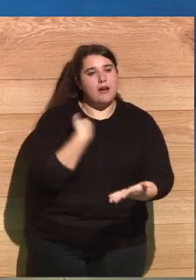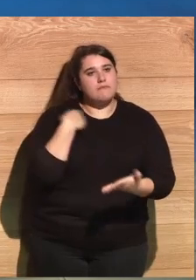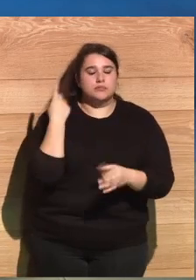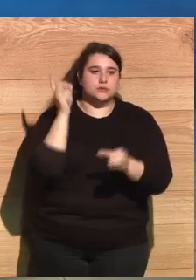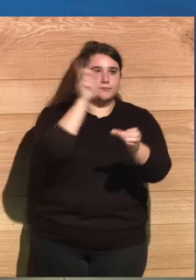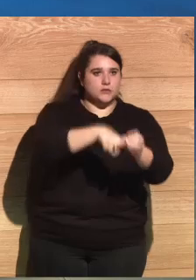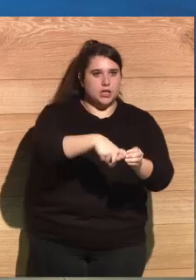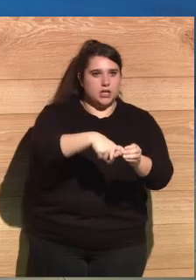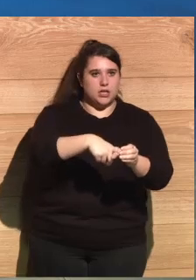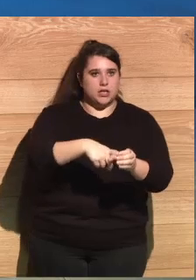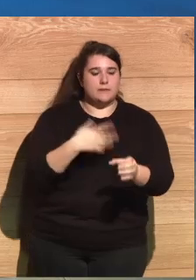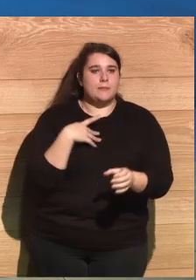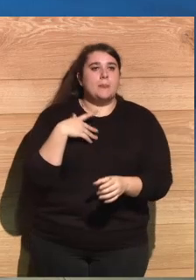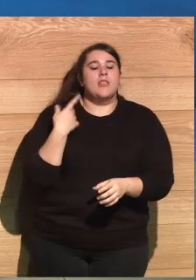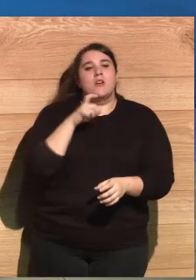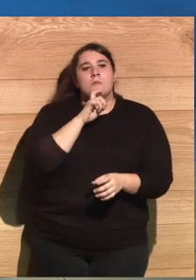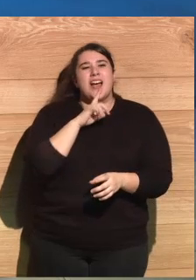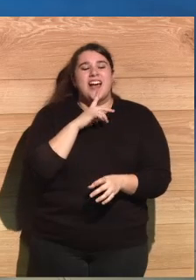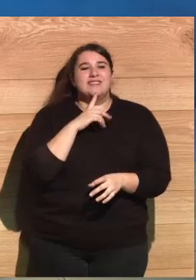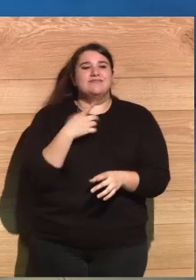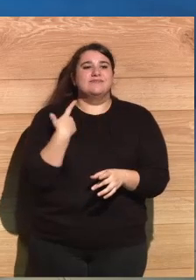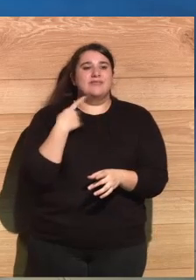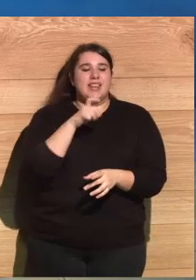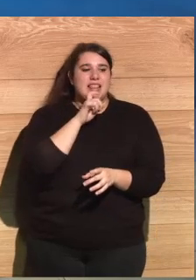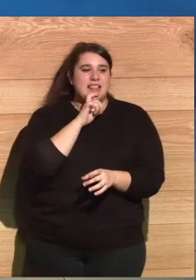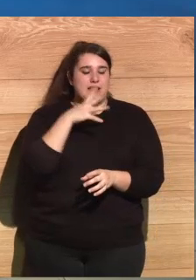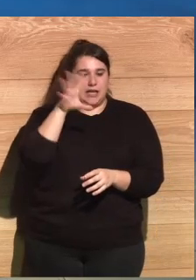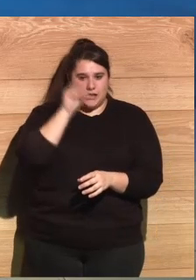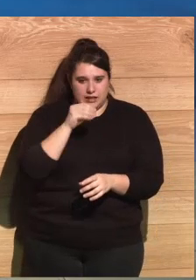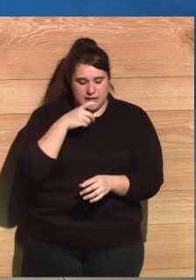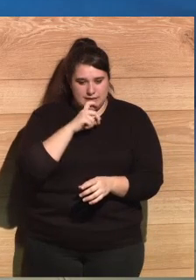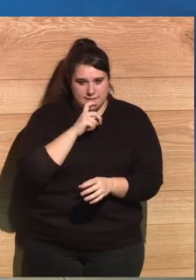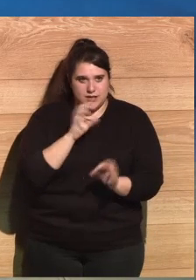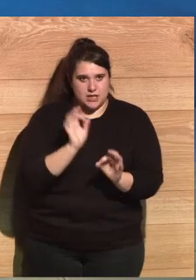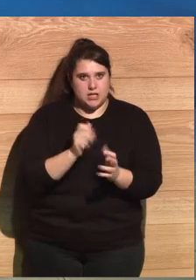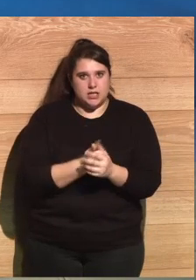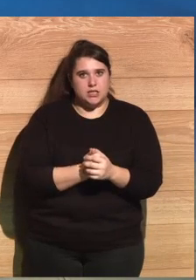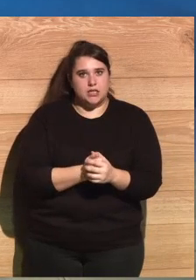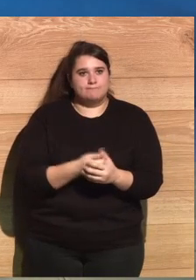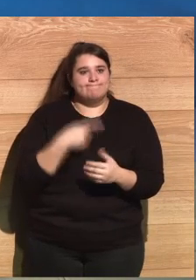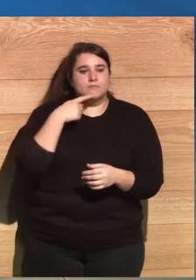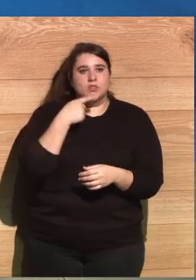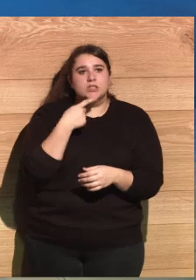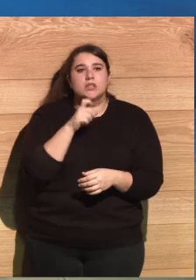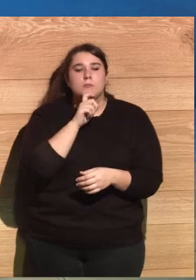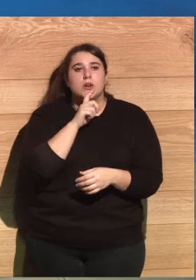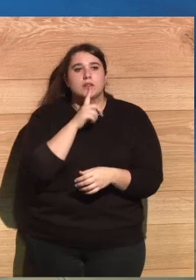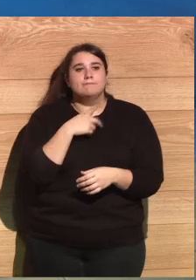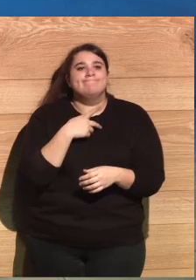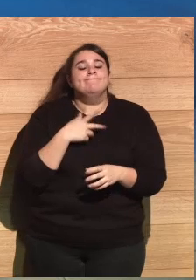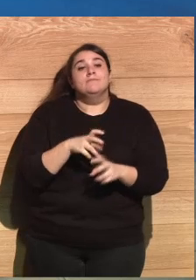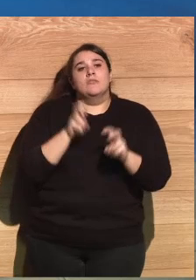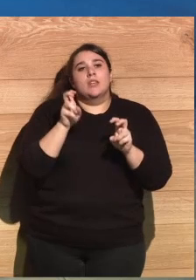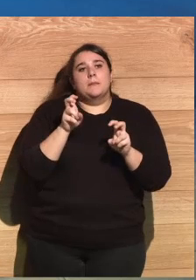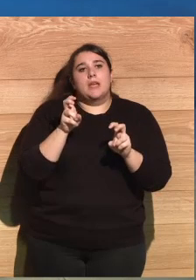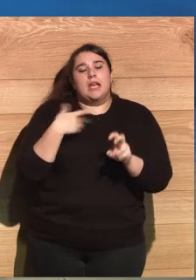es difícil de comprender cuando ves todos los horrores, ¿no? Pero él razonaba que bueno, que esa camaradería, ese no sé qué, pues que a